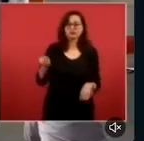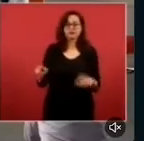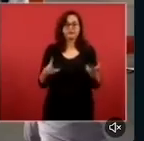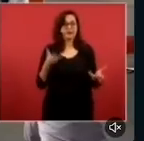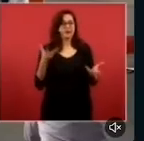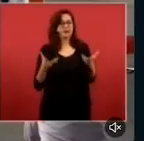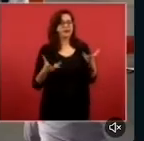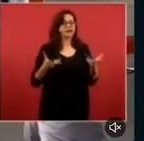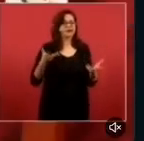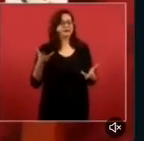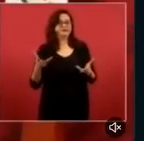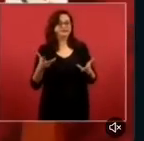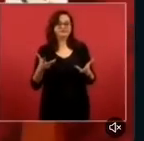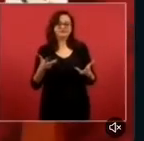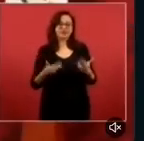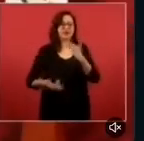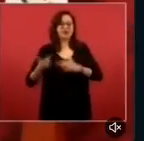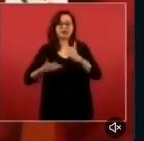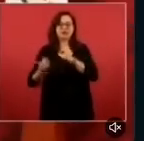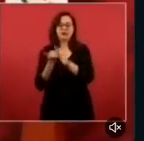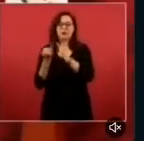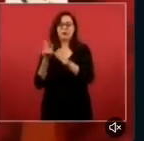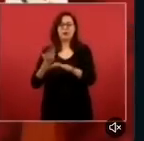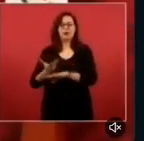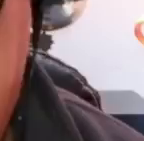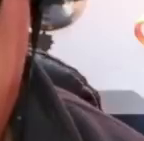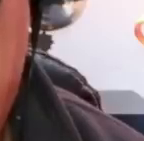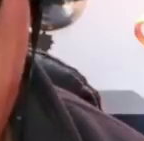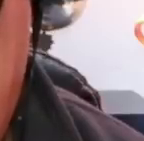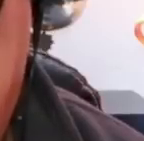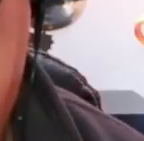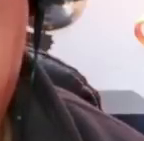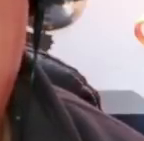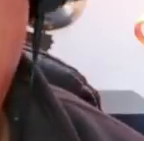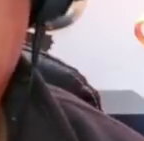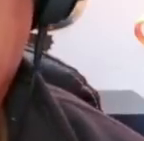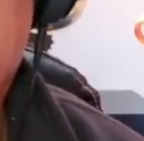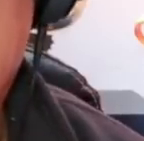que tenían, que se llamaba 7 AM. Bueno, por eso te